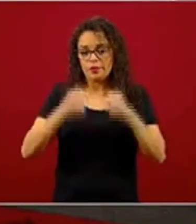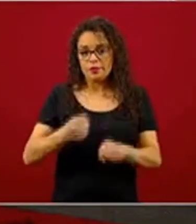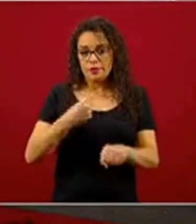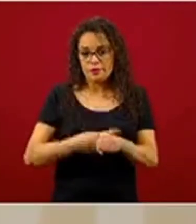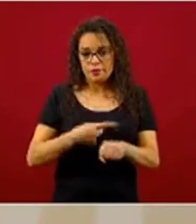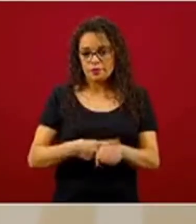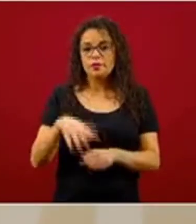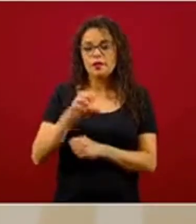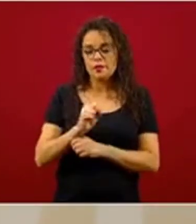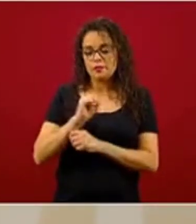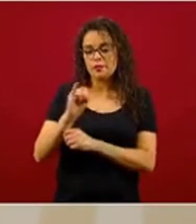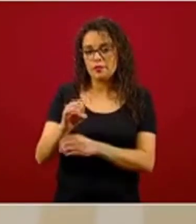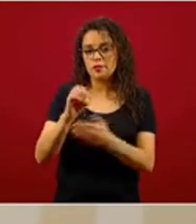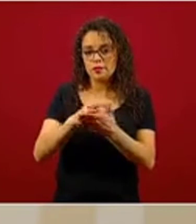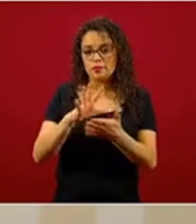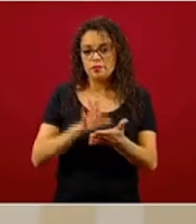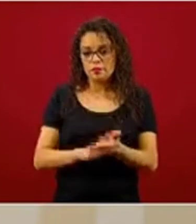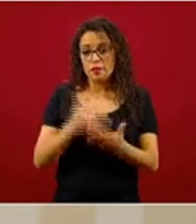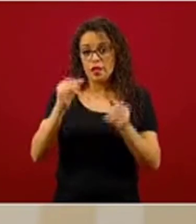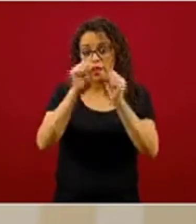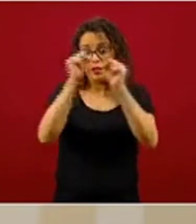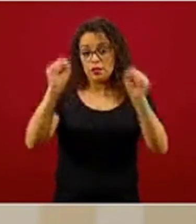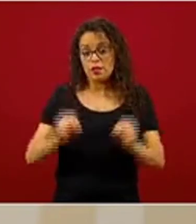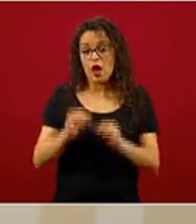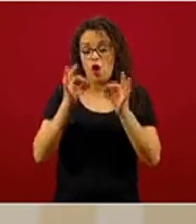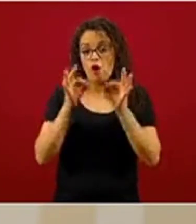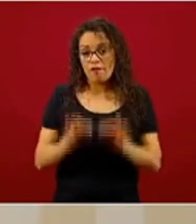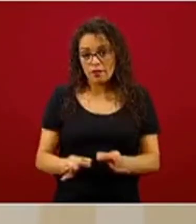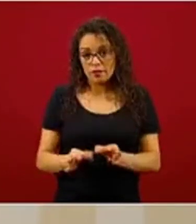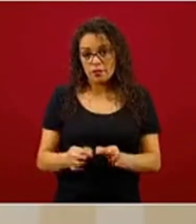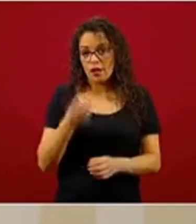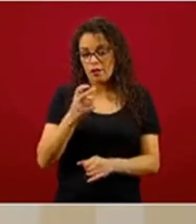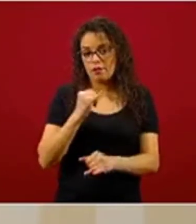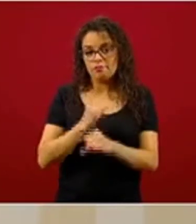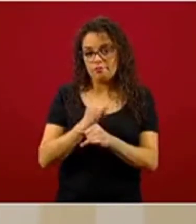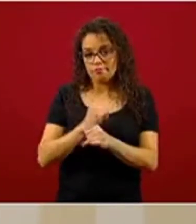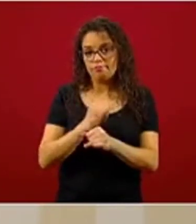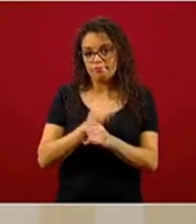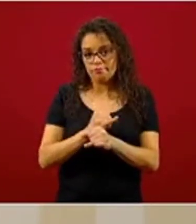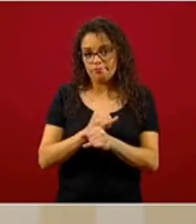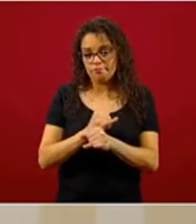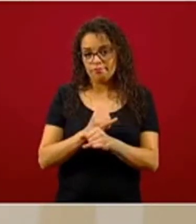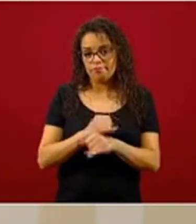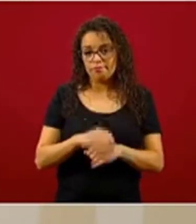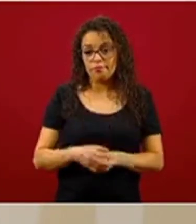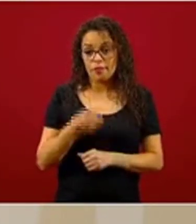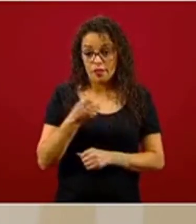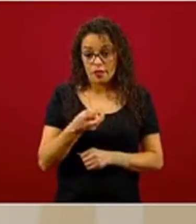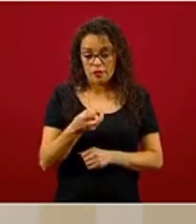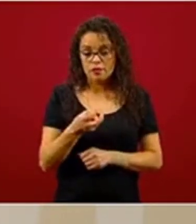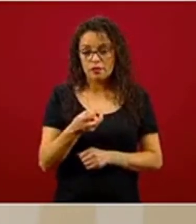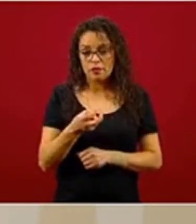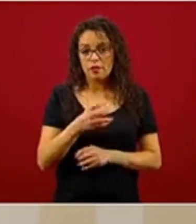oficial, que sería el de la plataforma, que por cierto es un componente de todo el sistema de